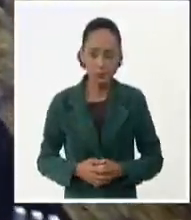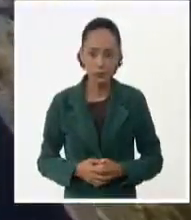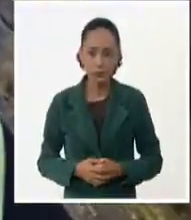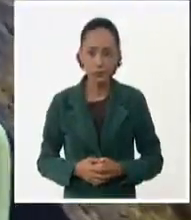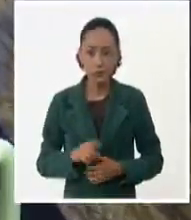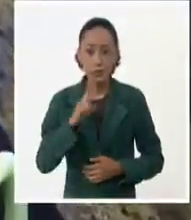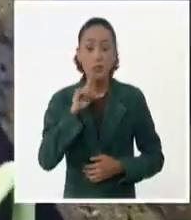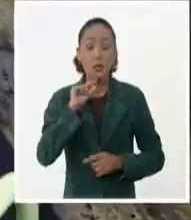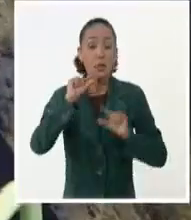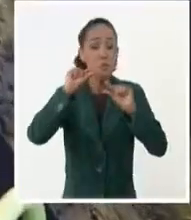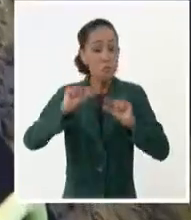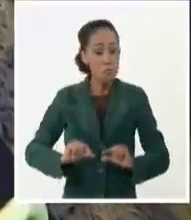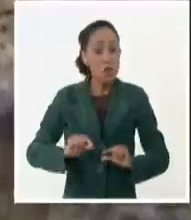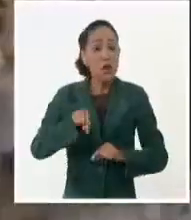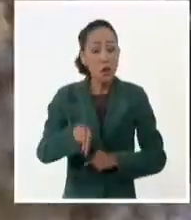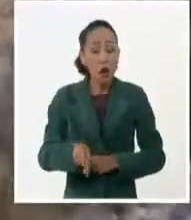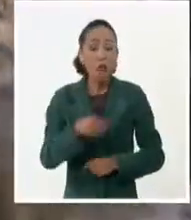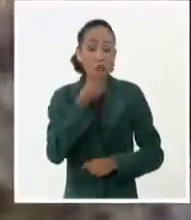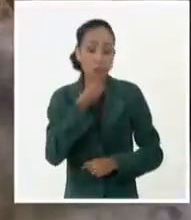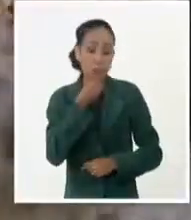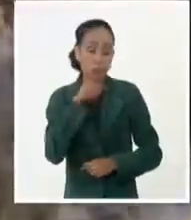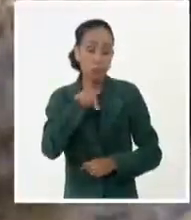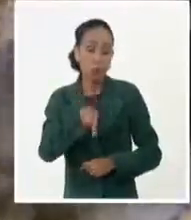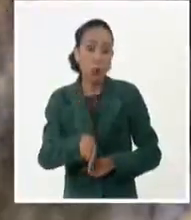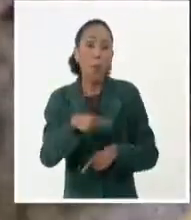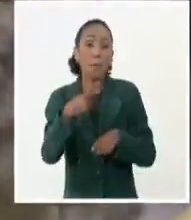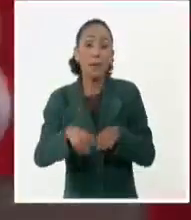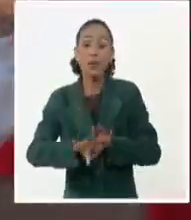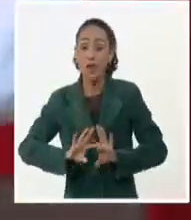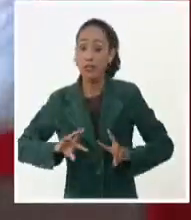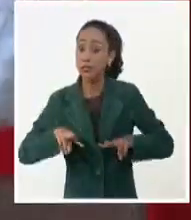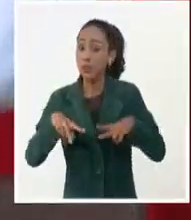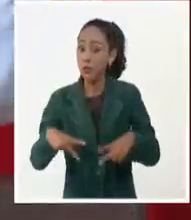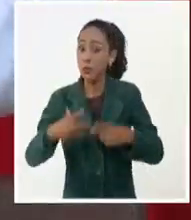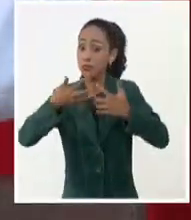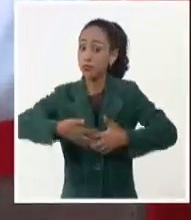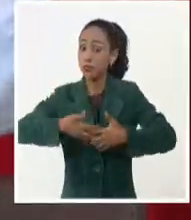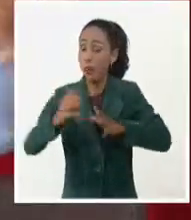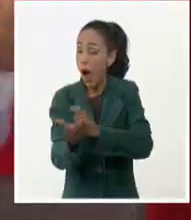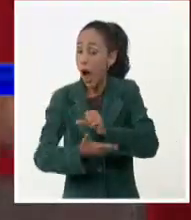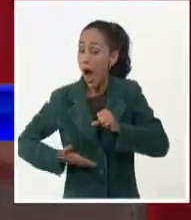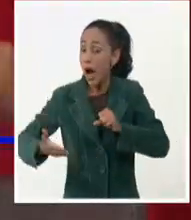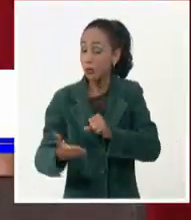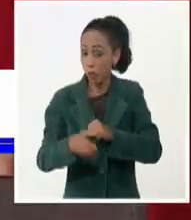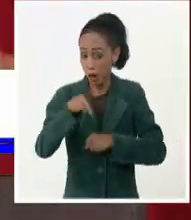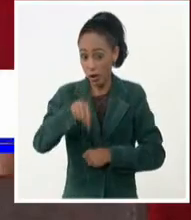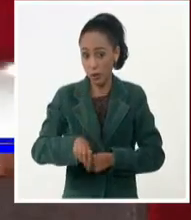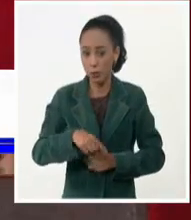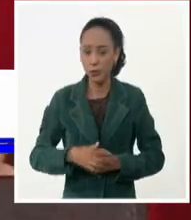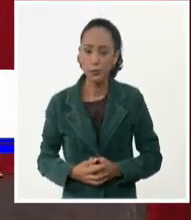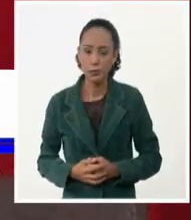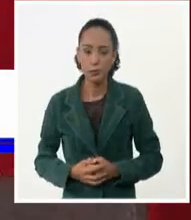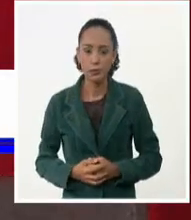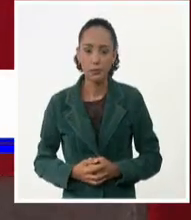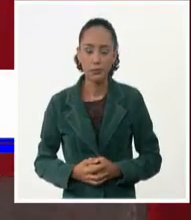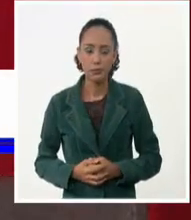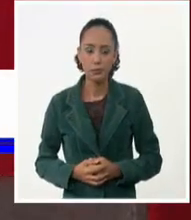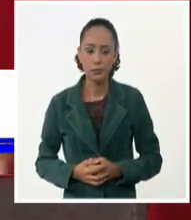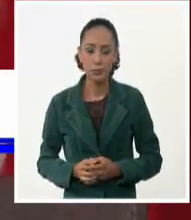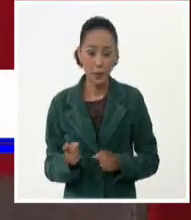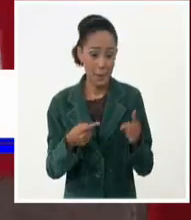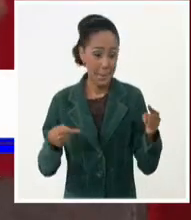redujo sustancialmente esa posibilidad, pero ahora se retoma. Y el camino más corto para nosotros seguir produciendo la carne